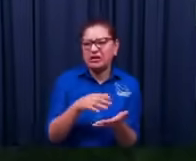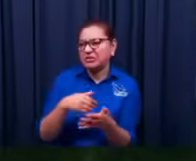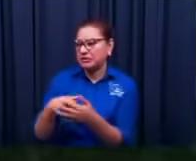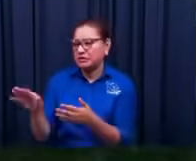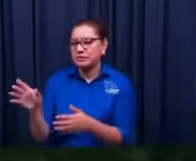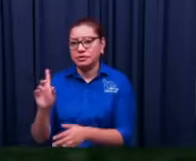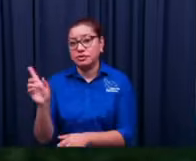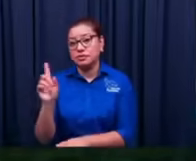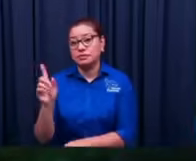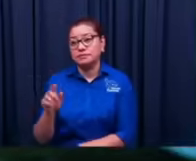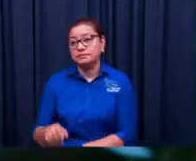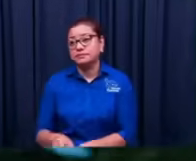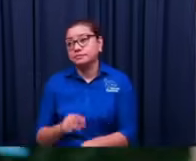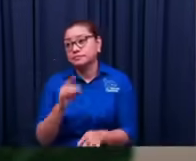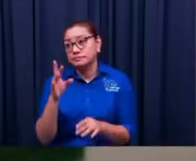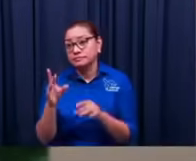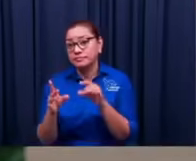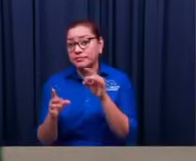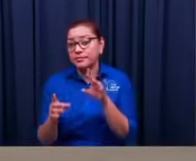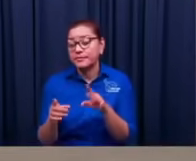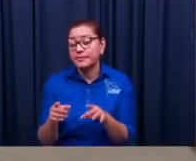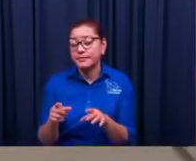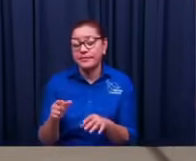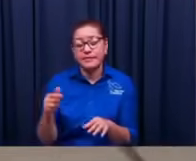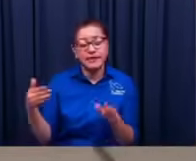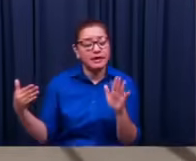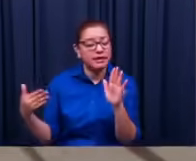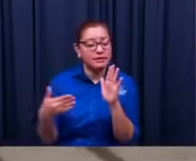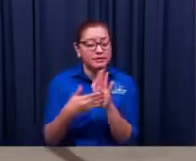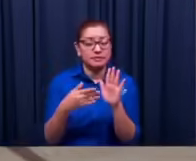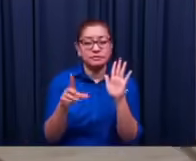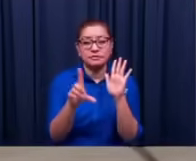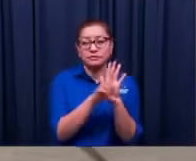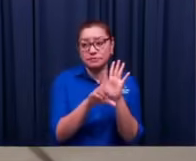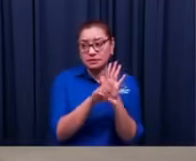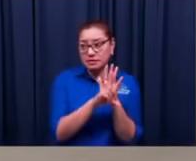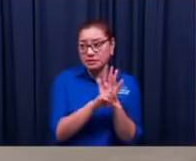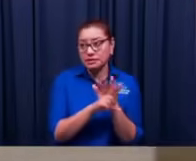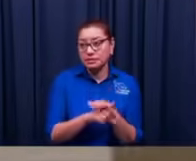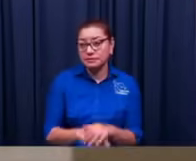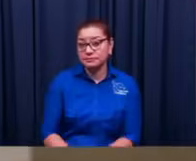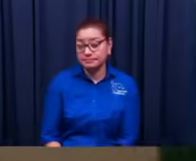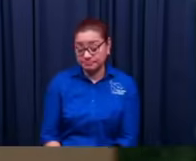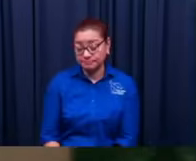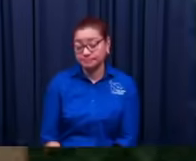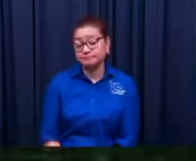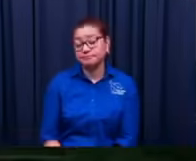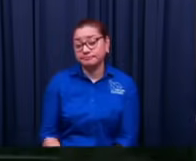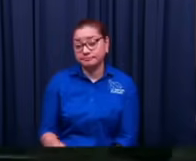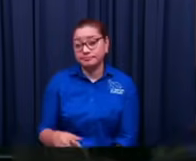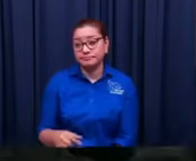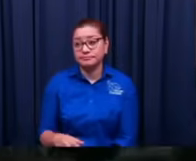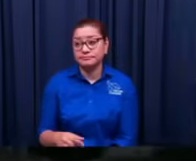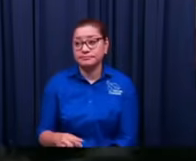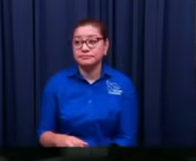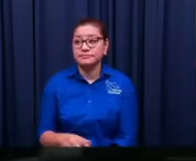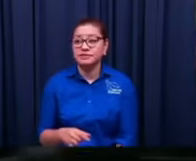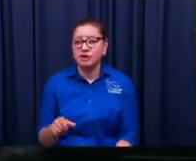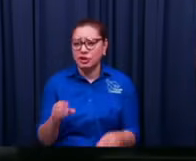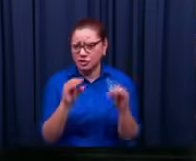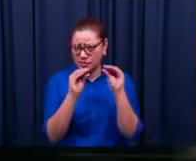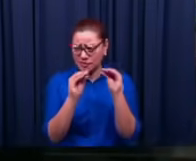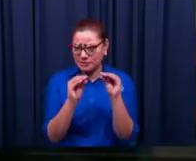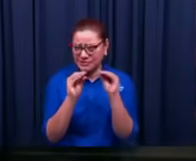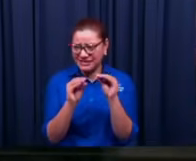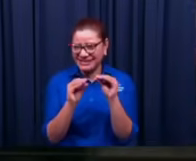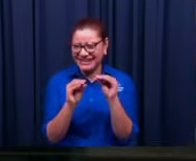El que interrumpa puede ser, es un delito. Fíjese usted qué tremendo eso. Un día esto le va a dar una subclase de